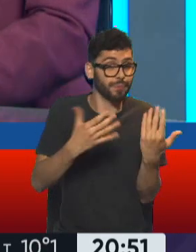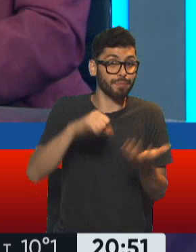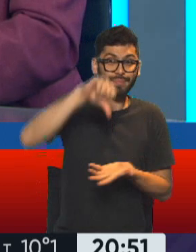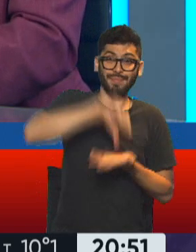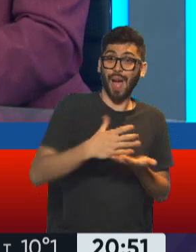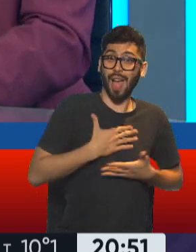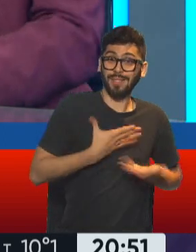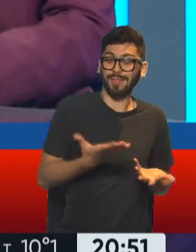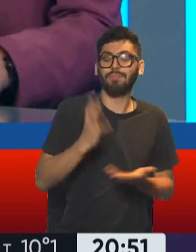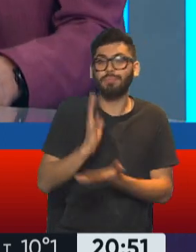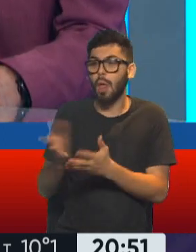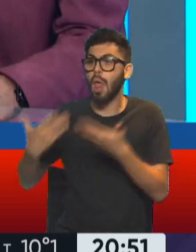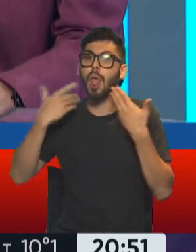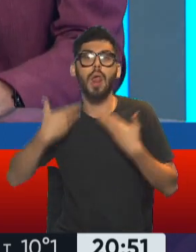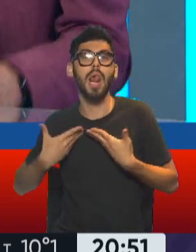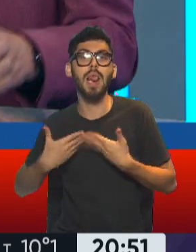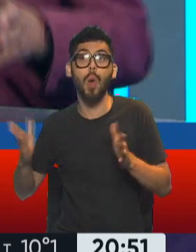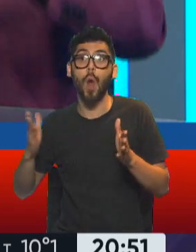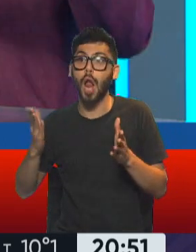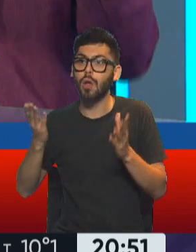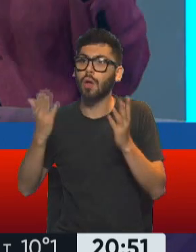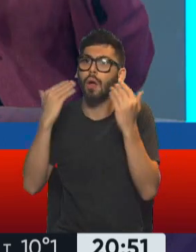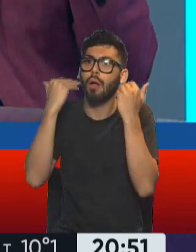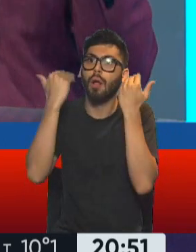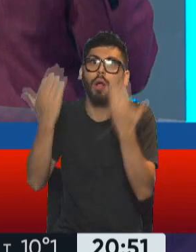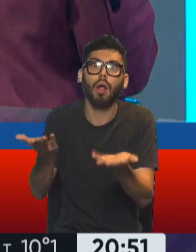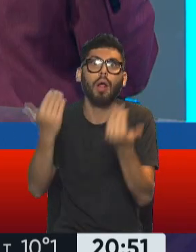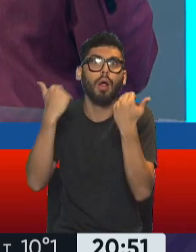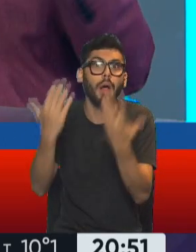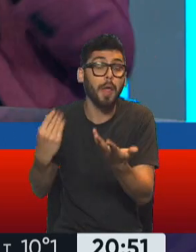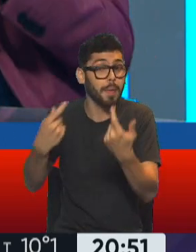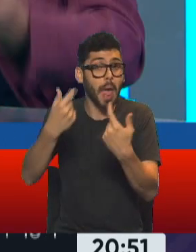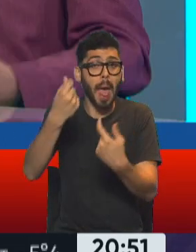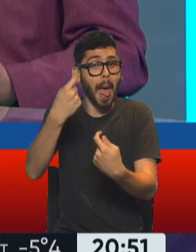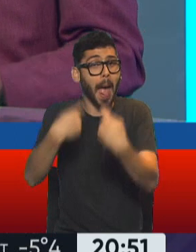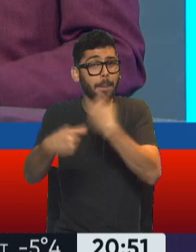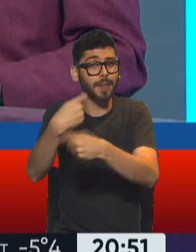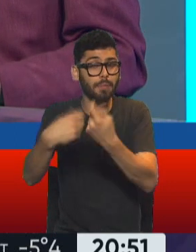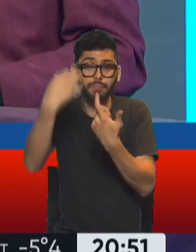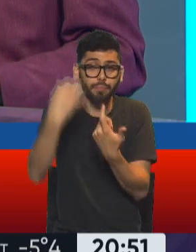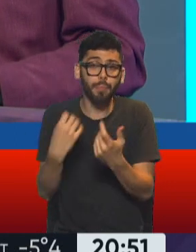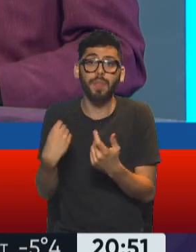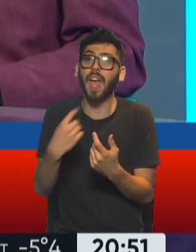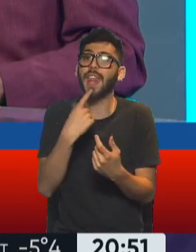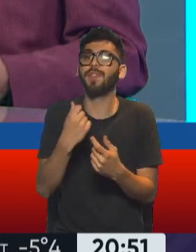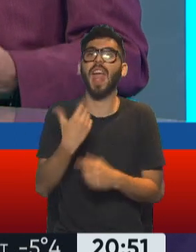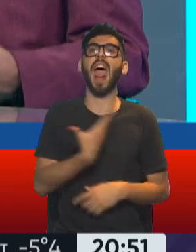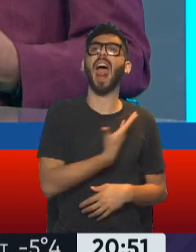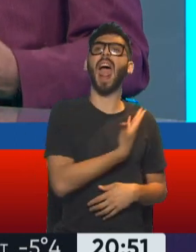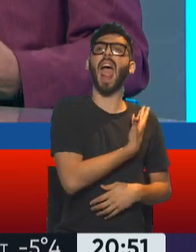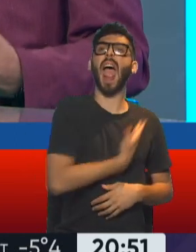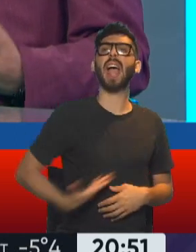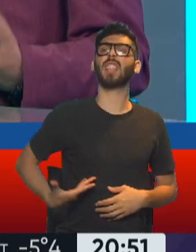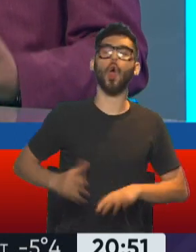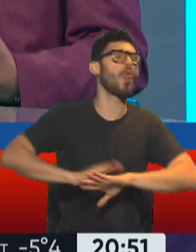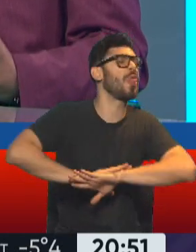están permanentemente sirviendo a los grandes intereses del capitalismo porque qué significa la desaparición del estado a ver qué cuernos